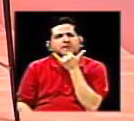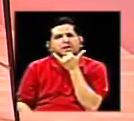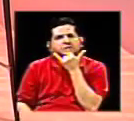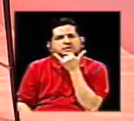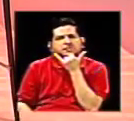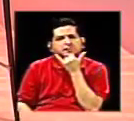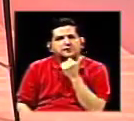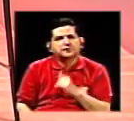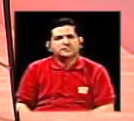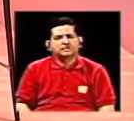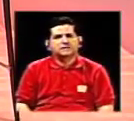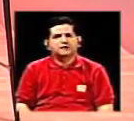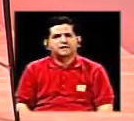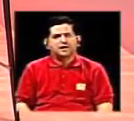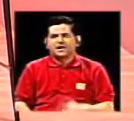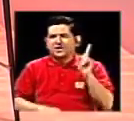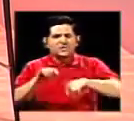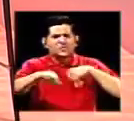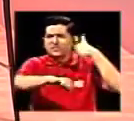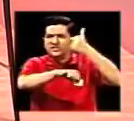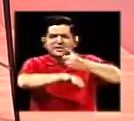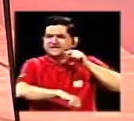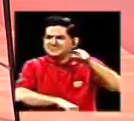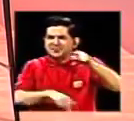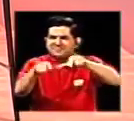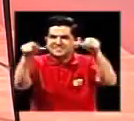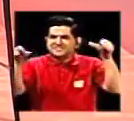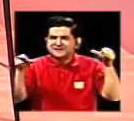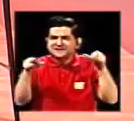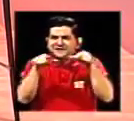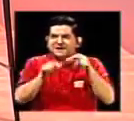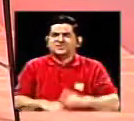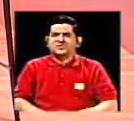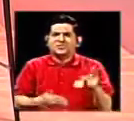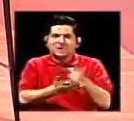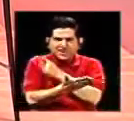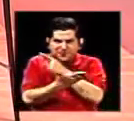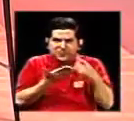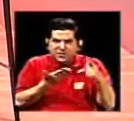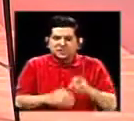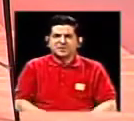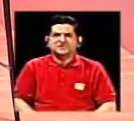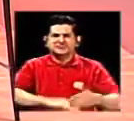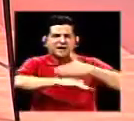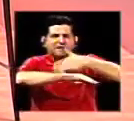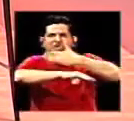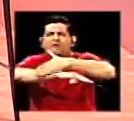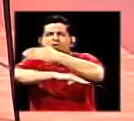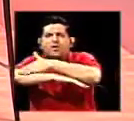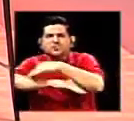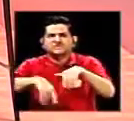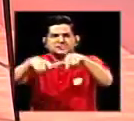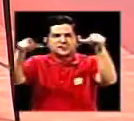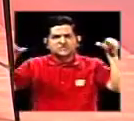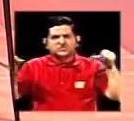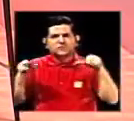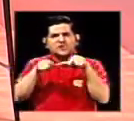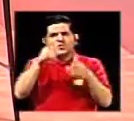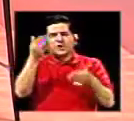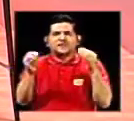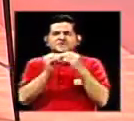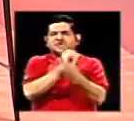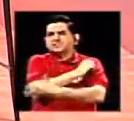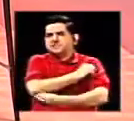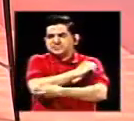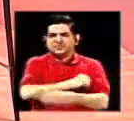qué no logran implantarse en las provincias, en las costas y en zonas más